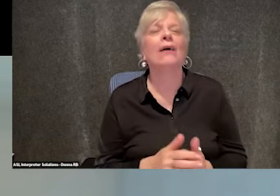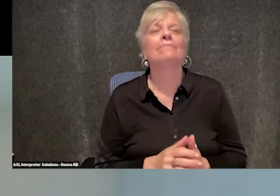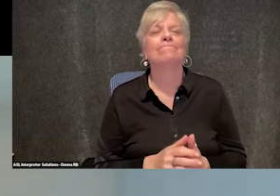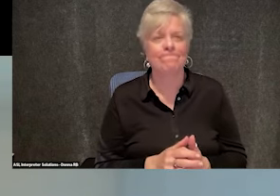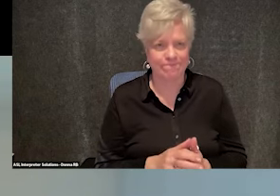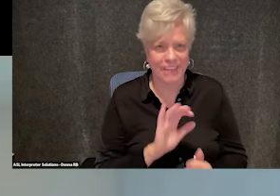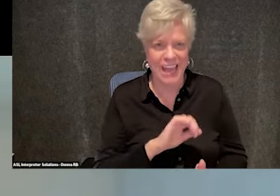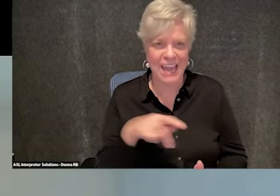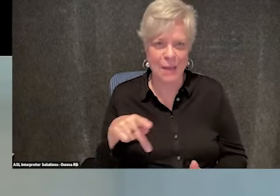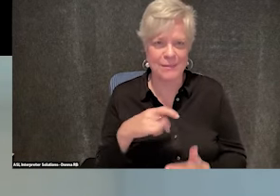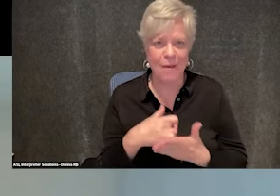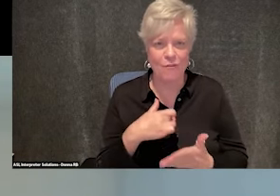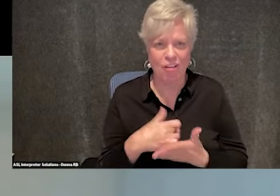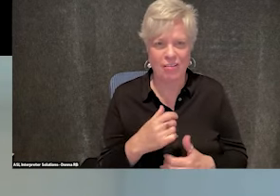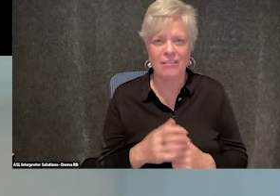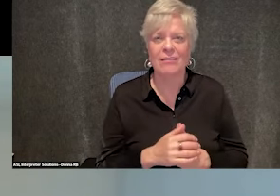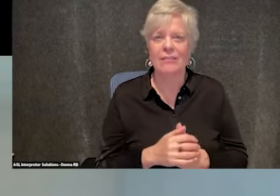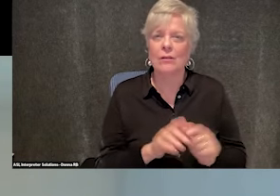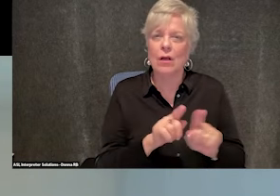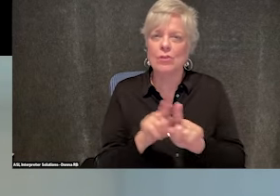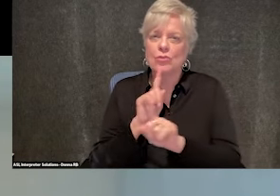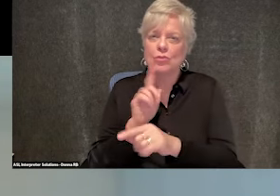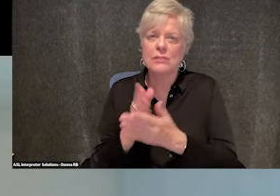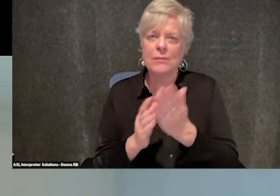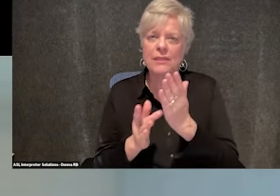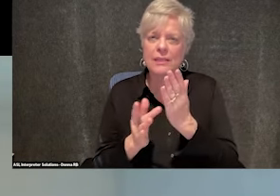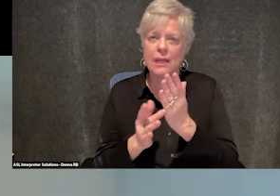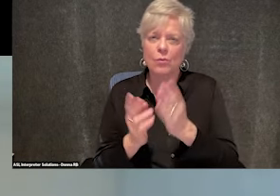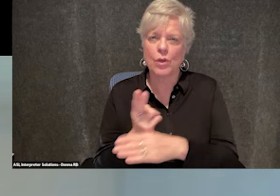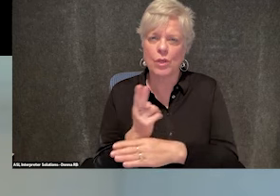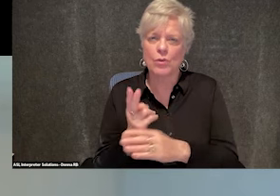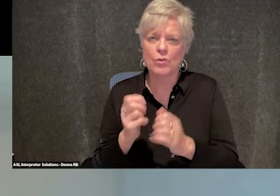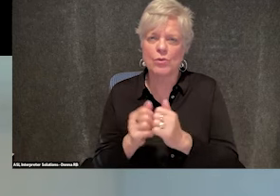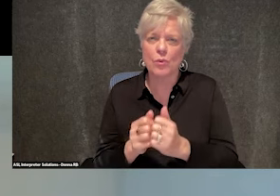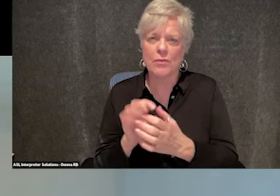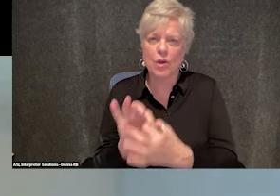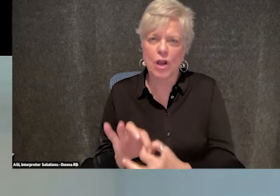está él a todo momento. Entonces, tú pues, ayudas.